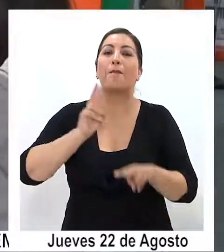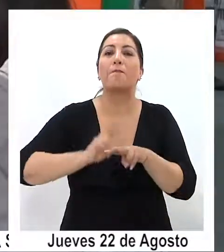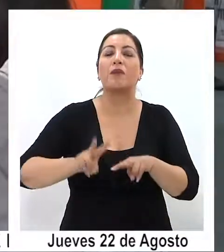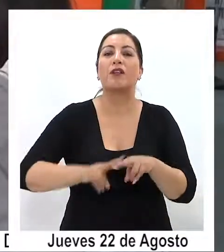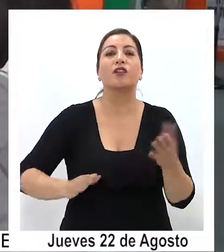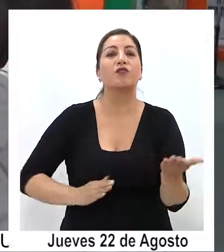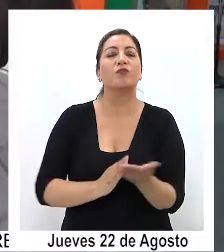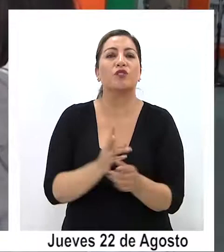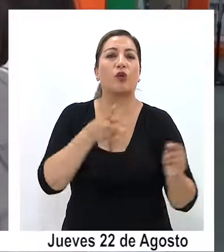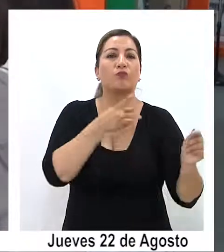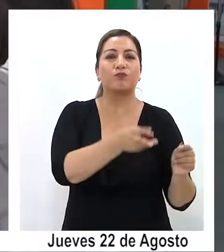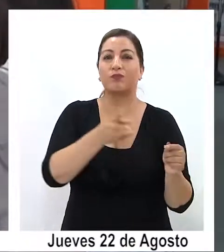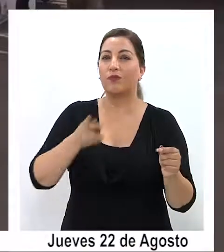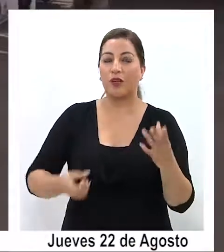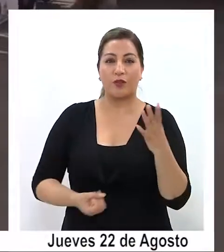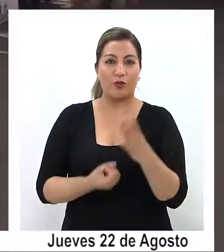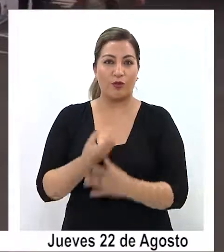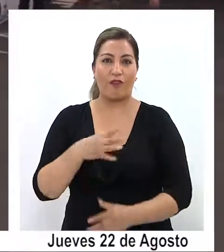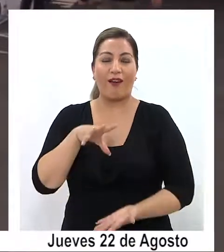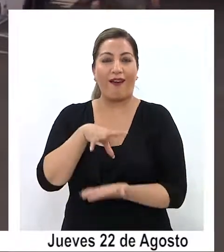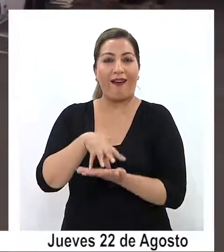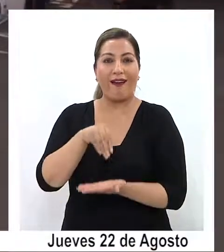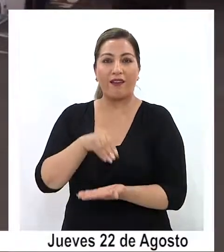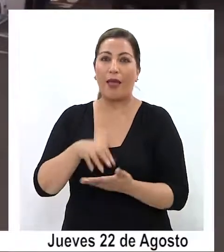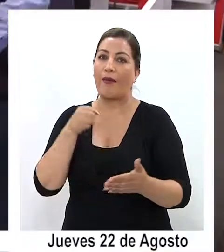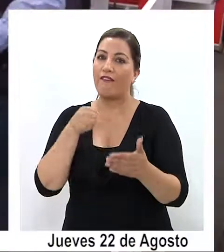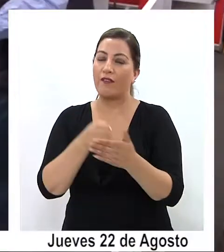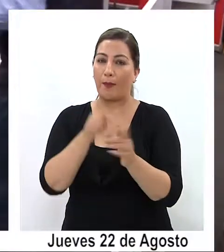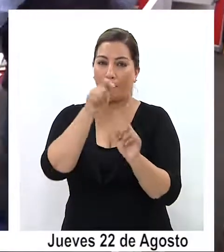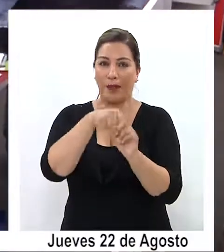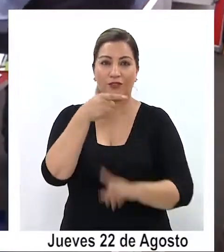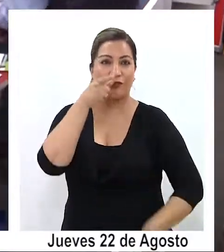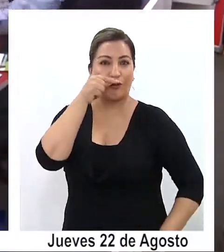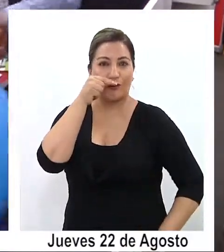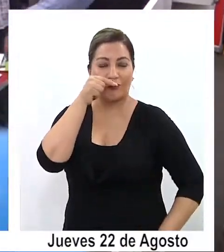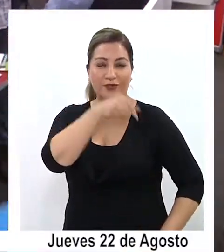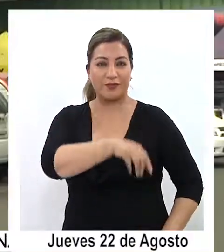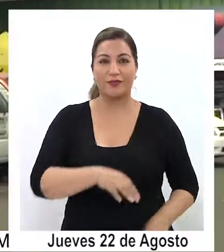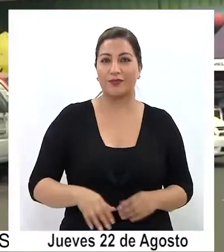prepara a inaugurar una nueva sucursal en Arica a fines de octubre.